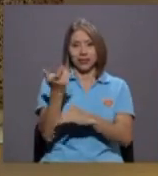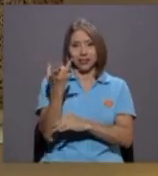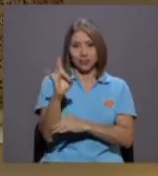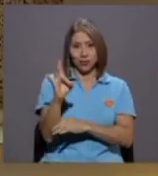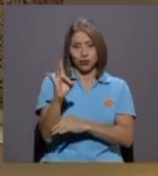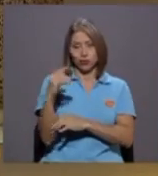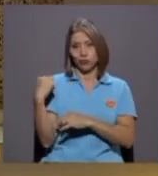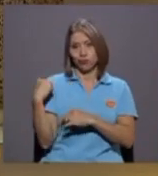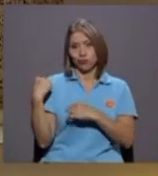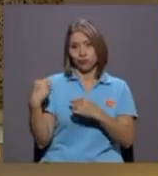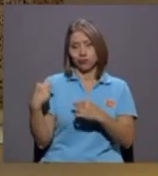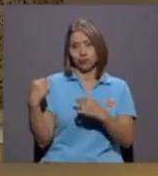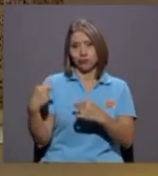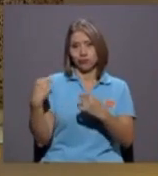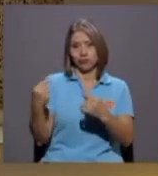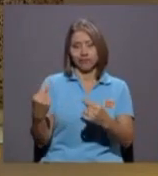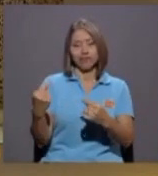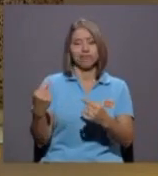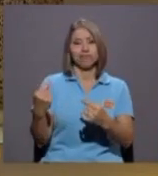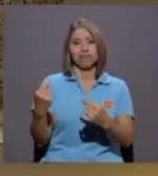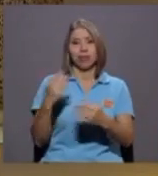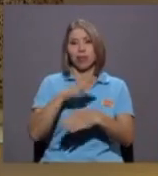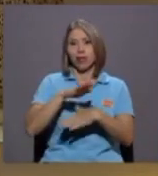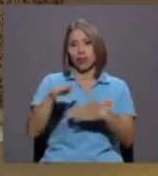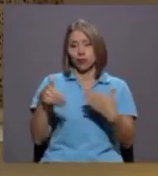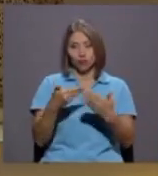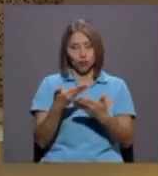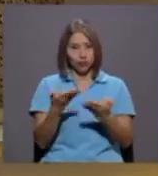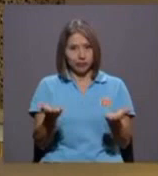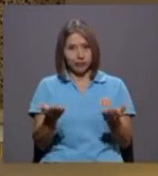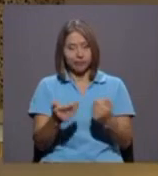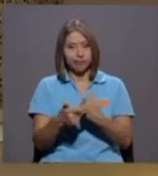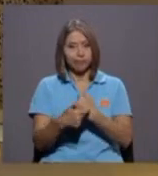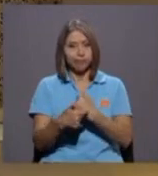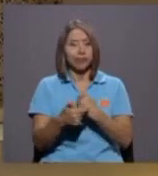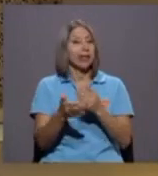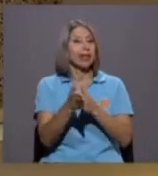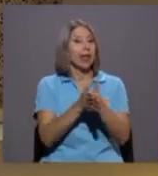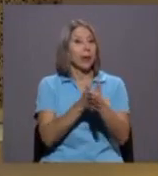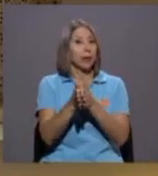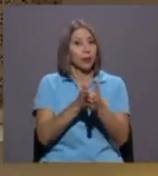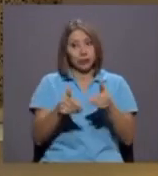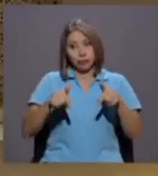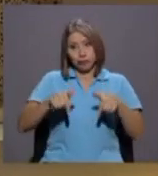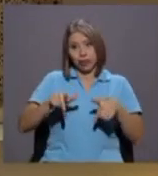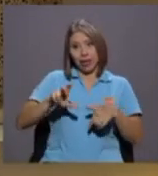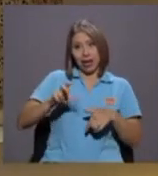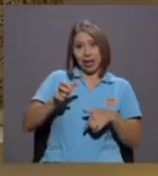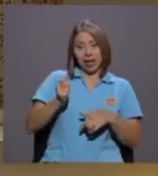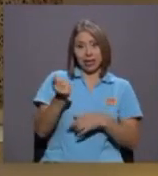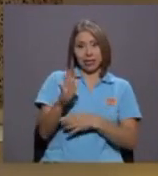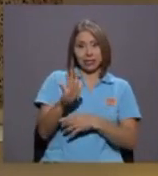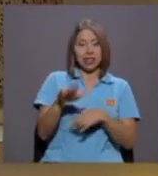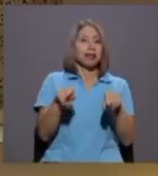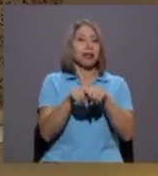haciendo en todos los... Y aprovecho para, a nombre del canal y a nombre de Economía y